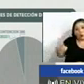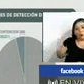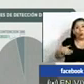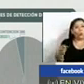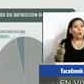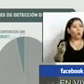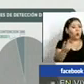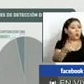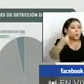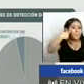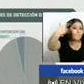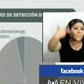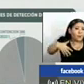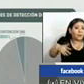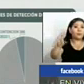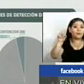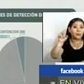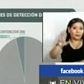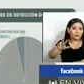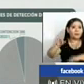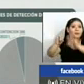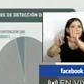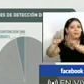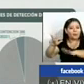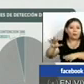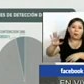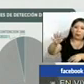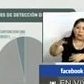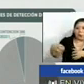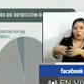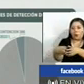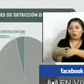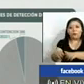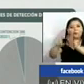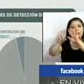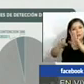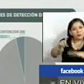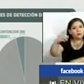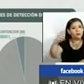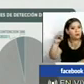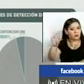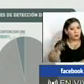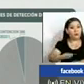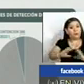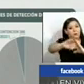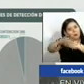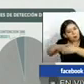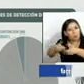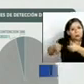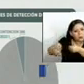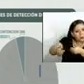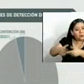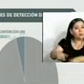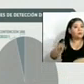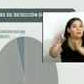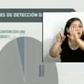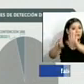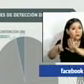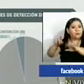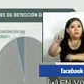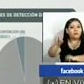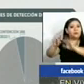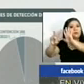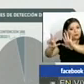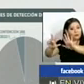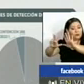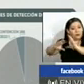son 368, en condición moderada 604, en condición estable son